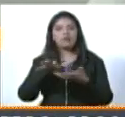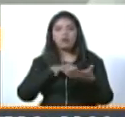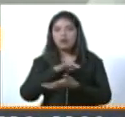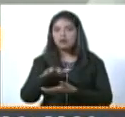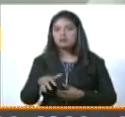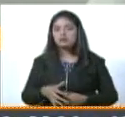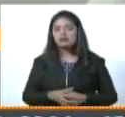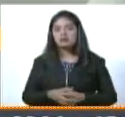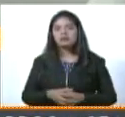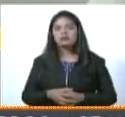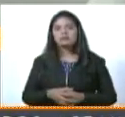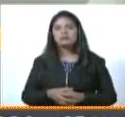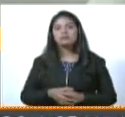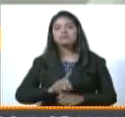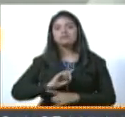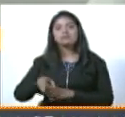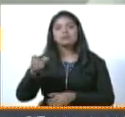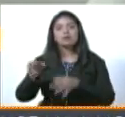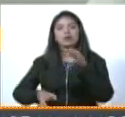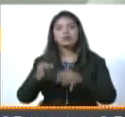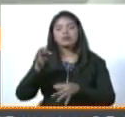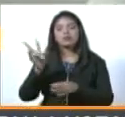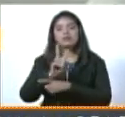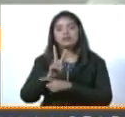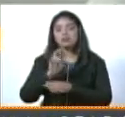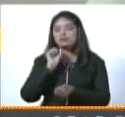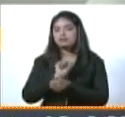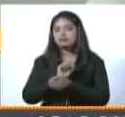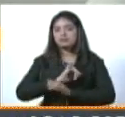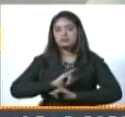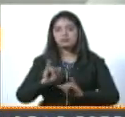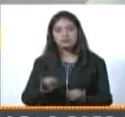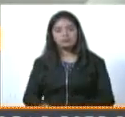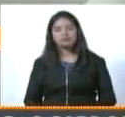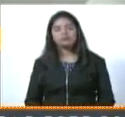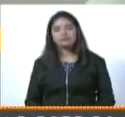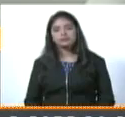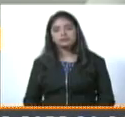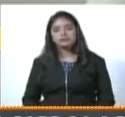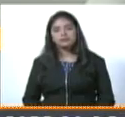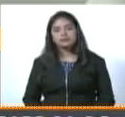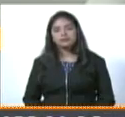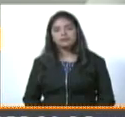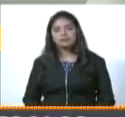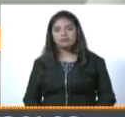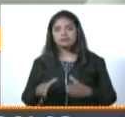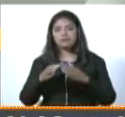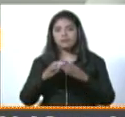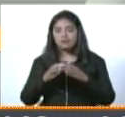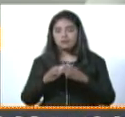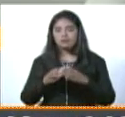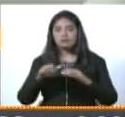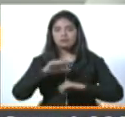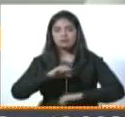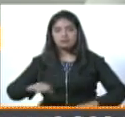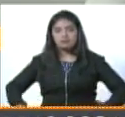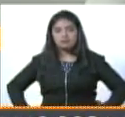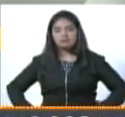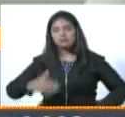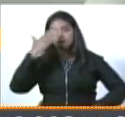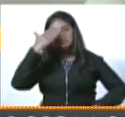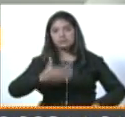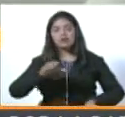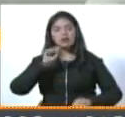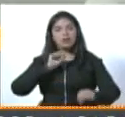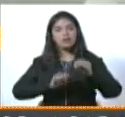sean pues puestos a orden de la justicia venezolana de manera inmediata. De manera pues que el Comando Estratégico Operacional ejerce la defensa